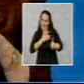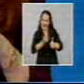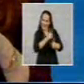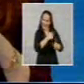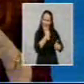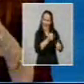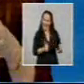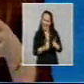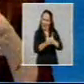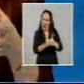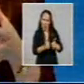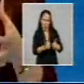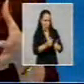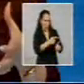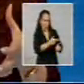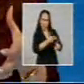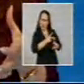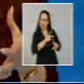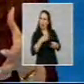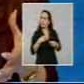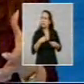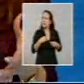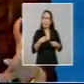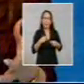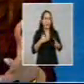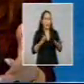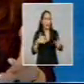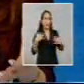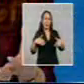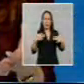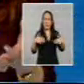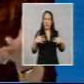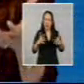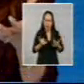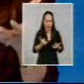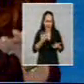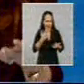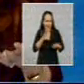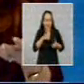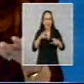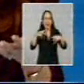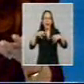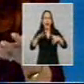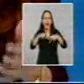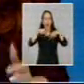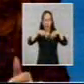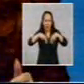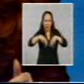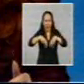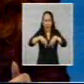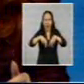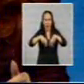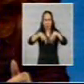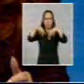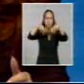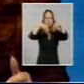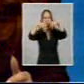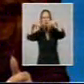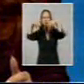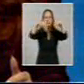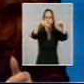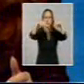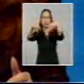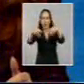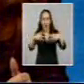me dijo: nunca sentí una cosa igual, parecía que había una energía que te despegaba del suelo. No es fuerza solamente, es